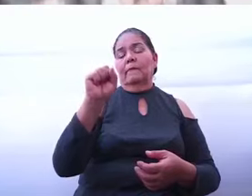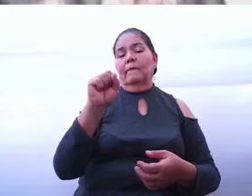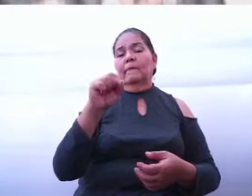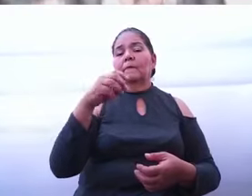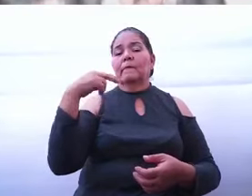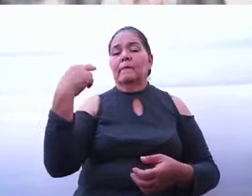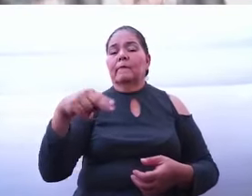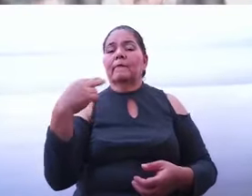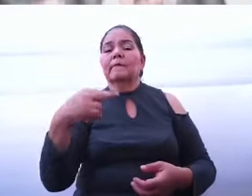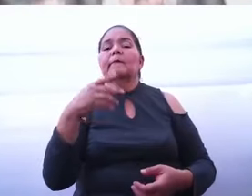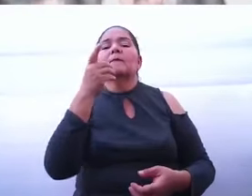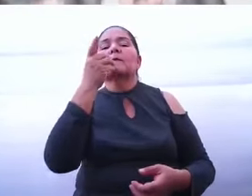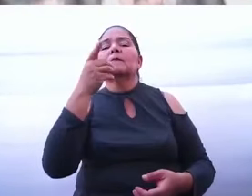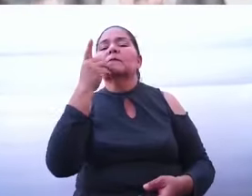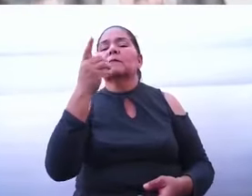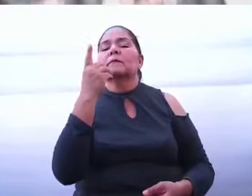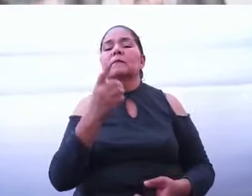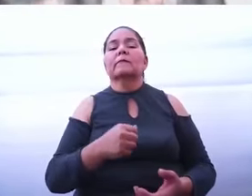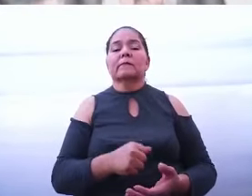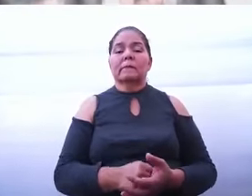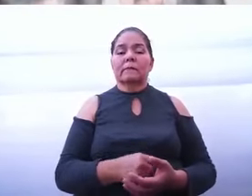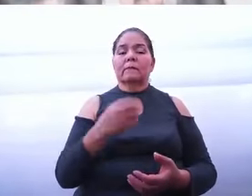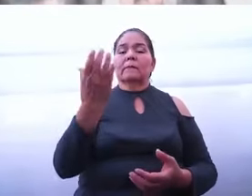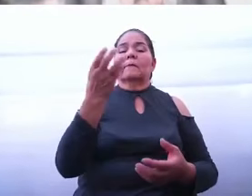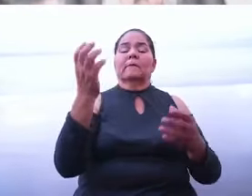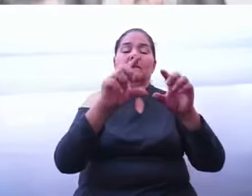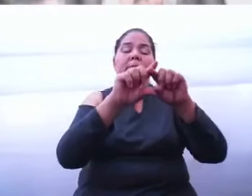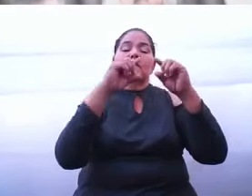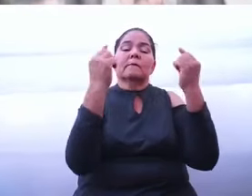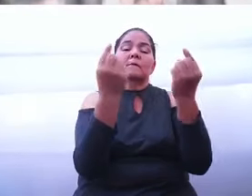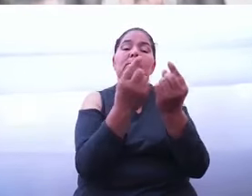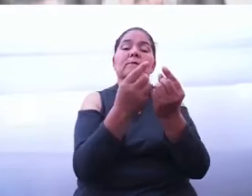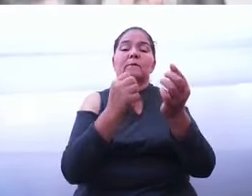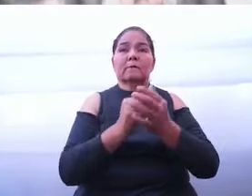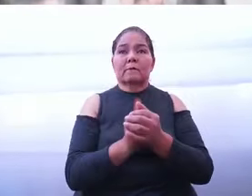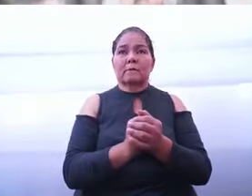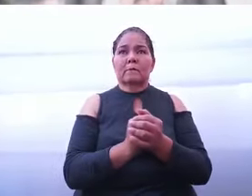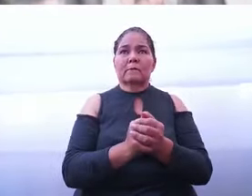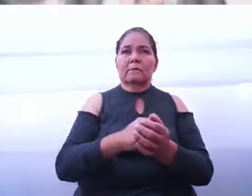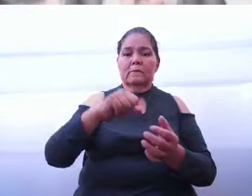trabajar, visibilizarlos y hacer equipo por ellos.